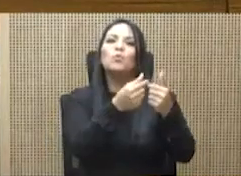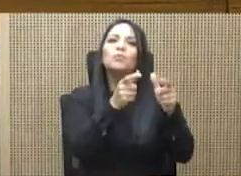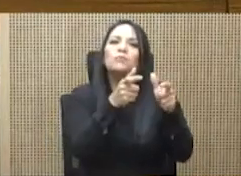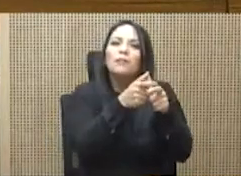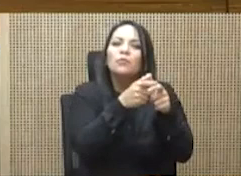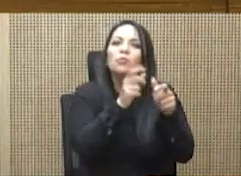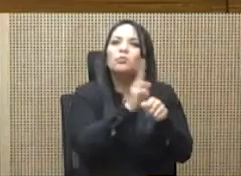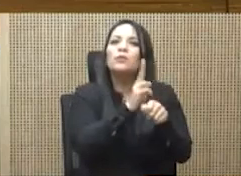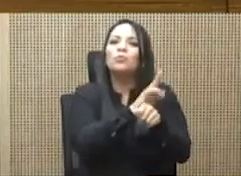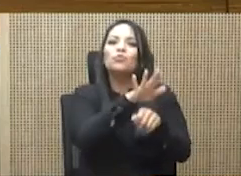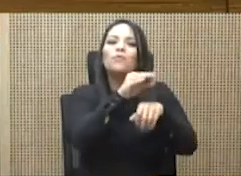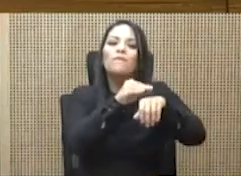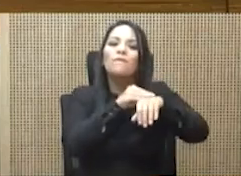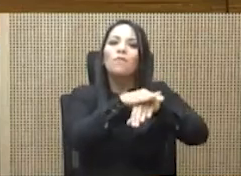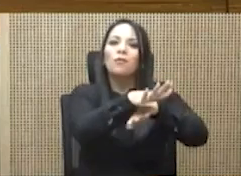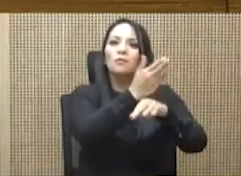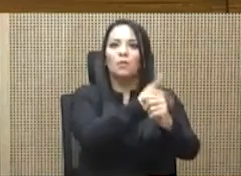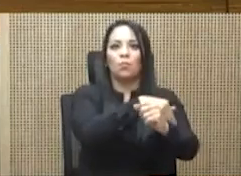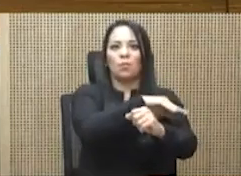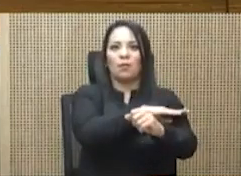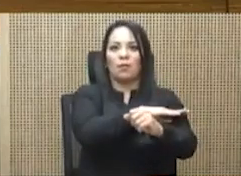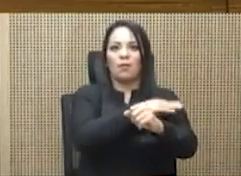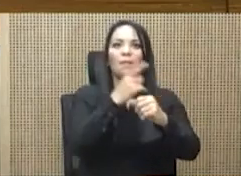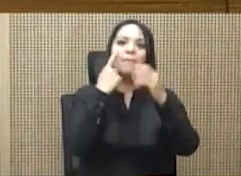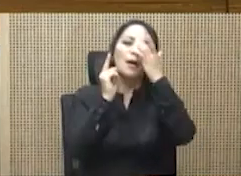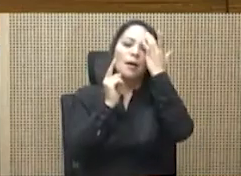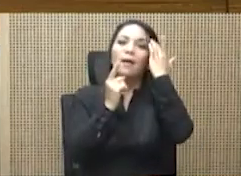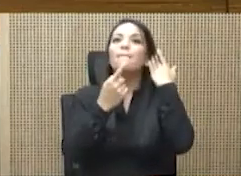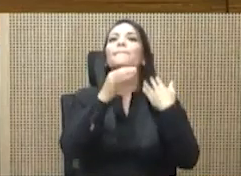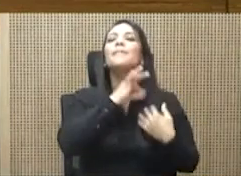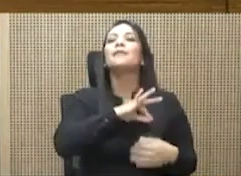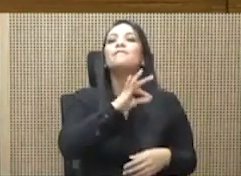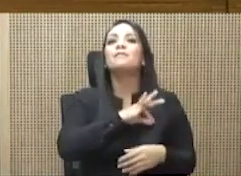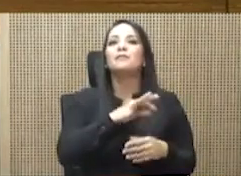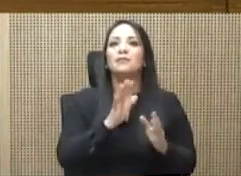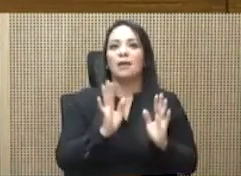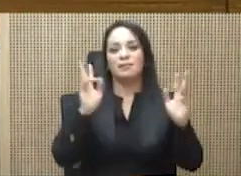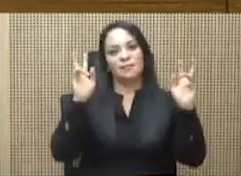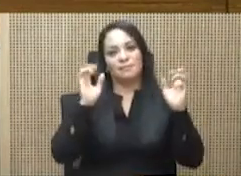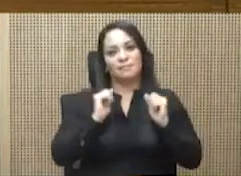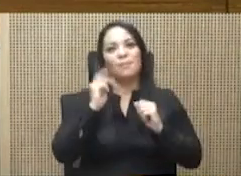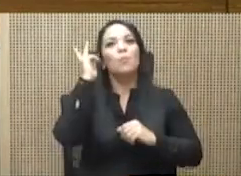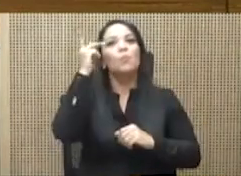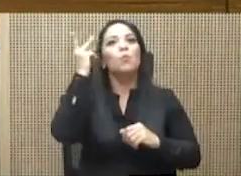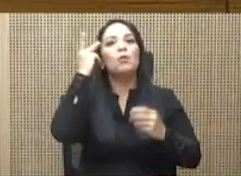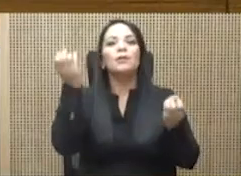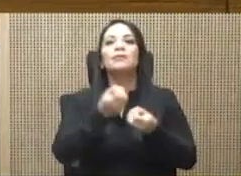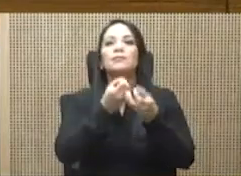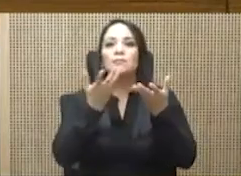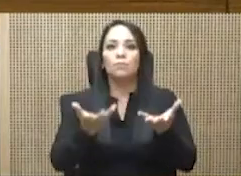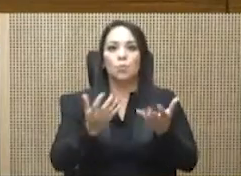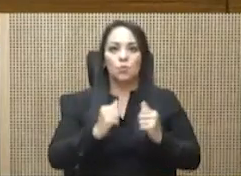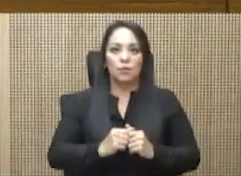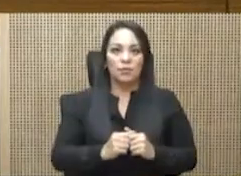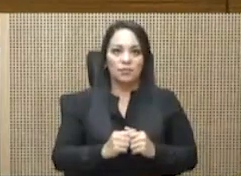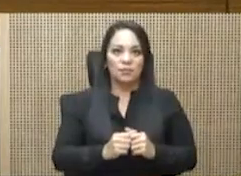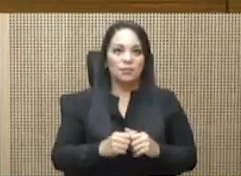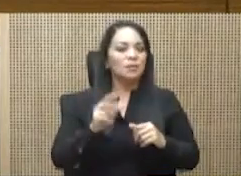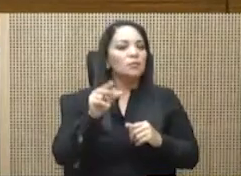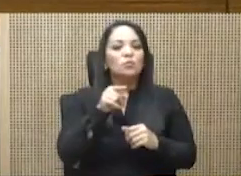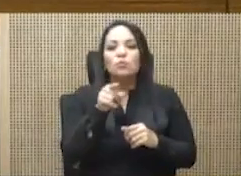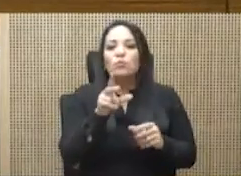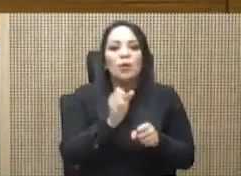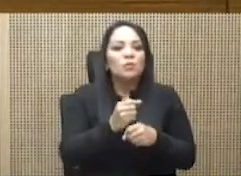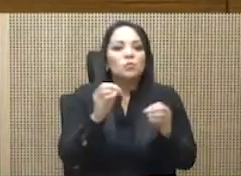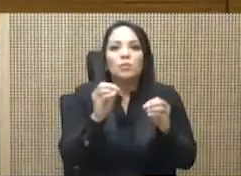poder para beneficiarse de políticas públicas que no han hecho más que disminuir